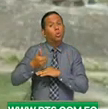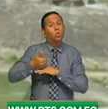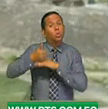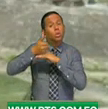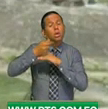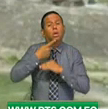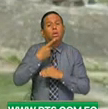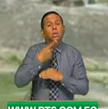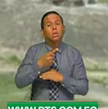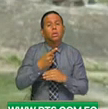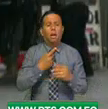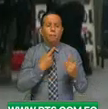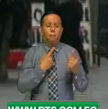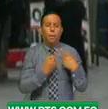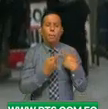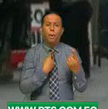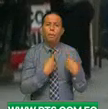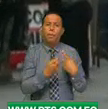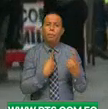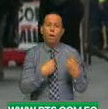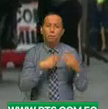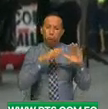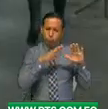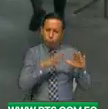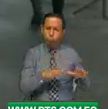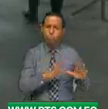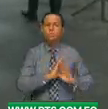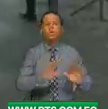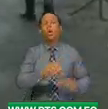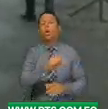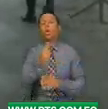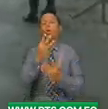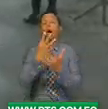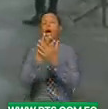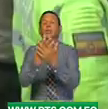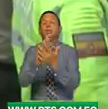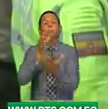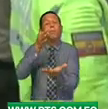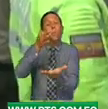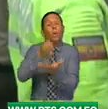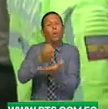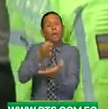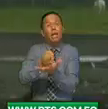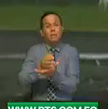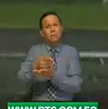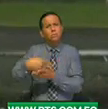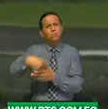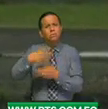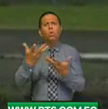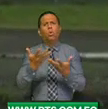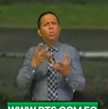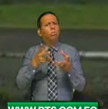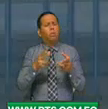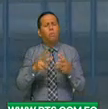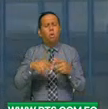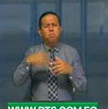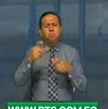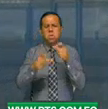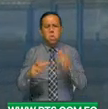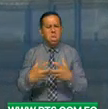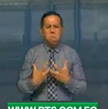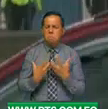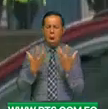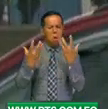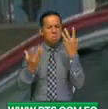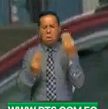conversaron para evitar un mal mayor. Mientras que en la cárcel de Cotopaxi, todo de manera simultánea, los reos salieron a los techos en muestra